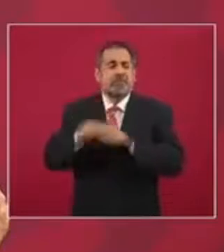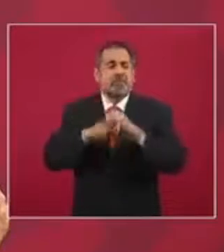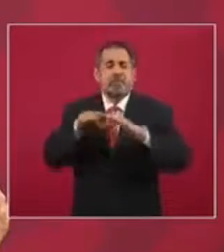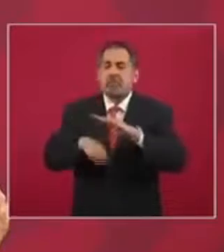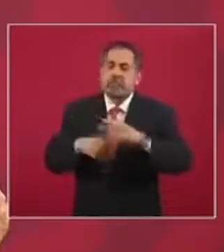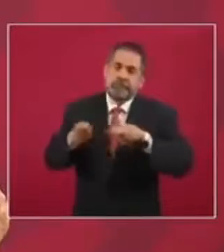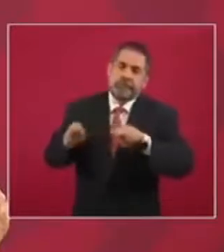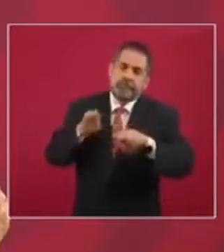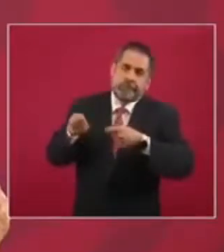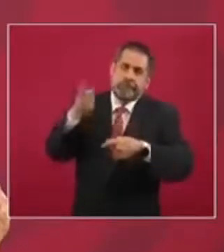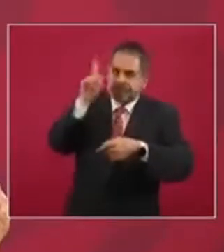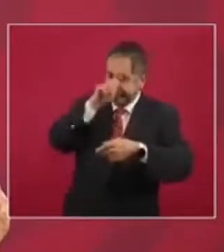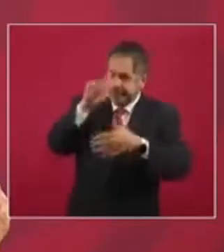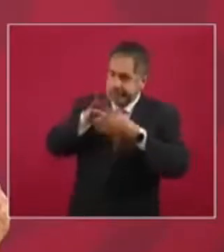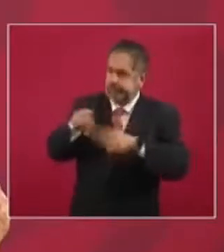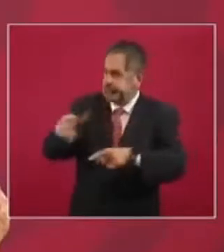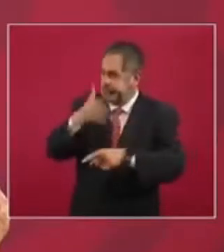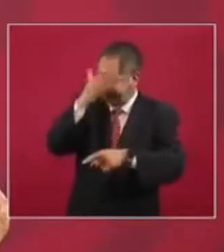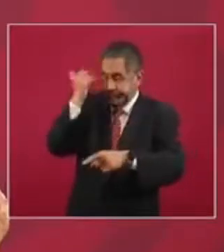no sabe